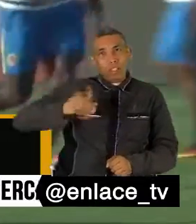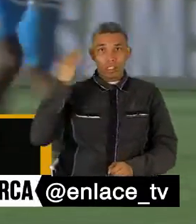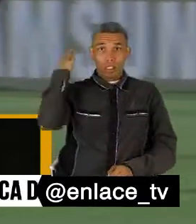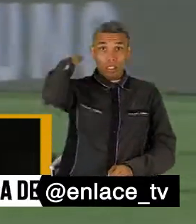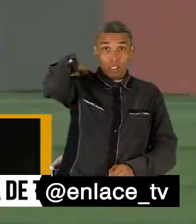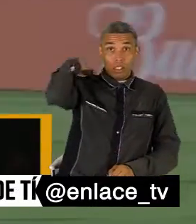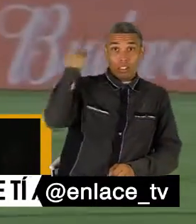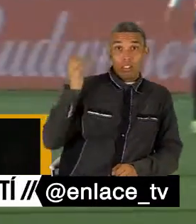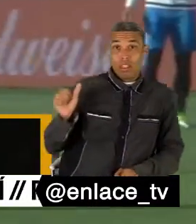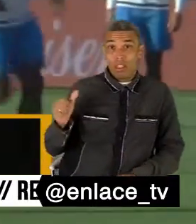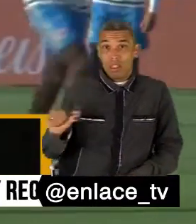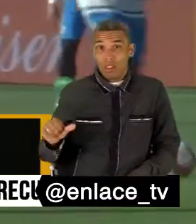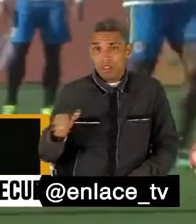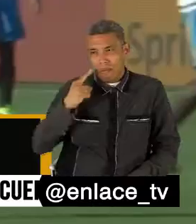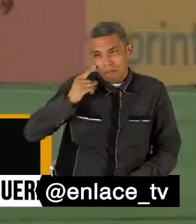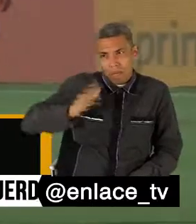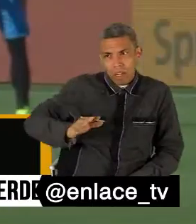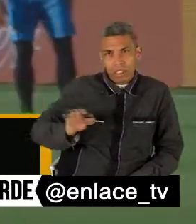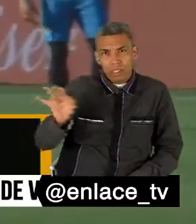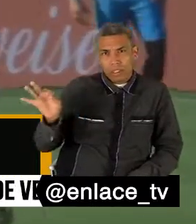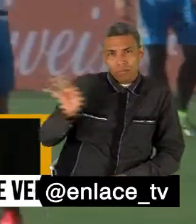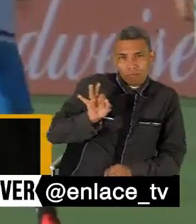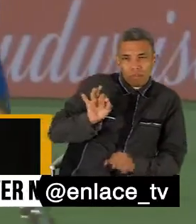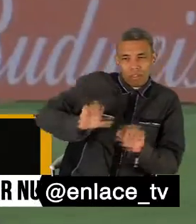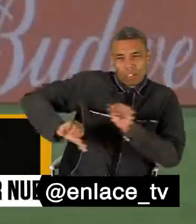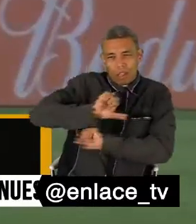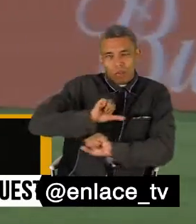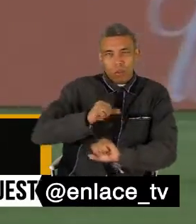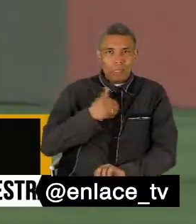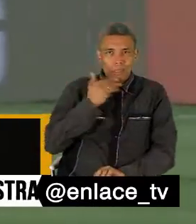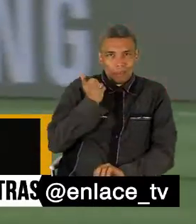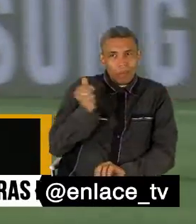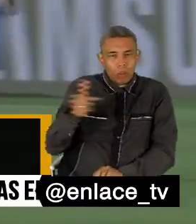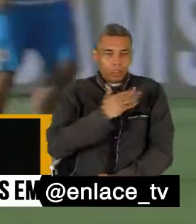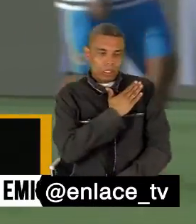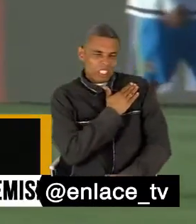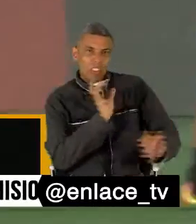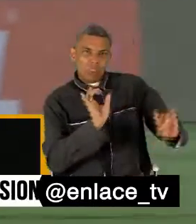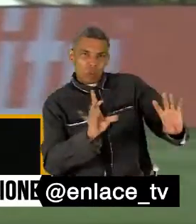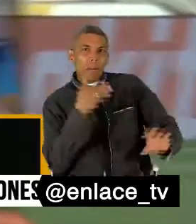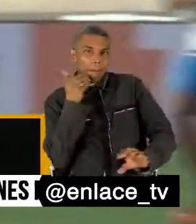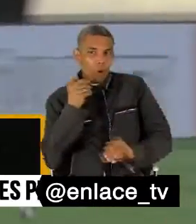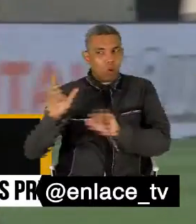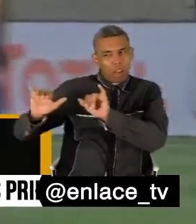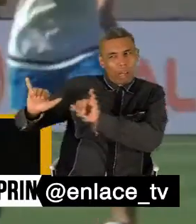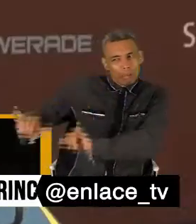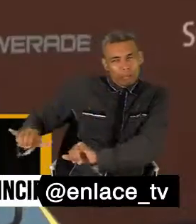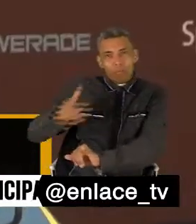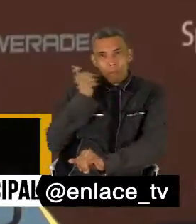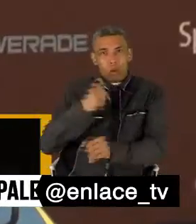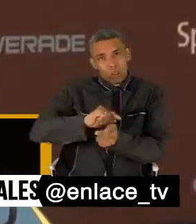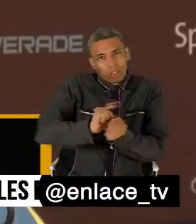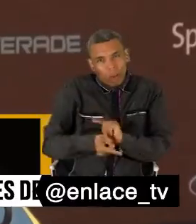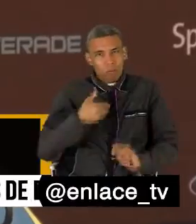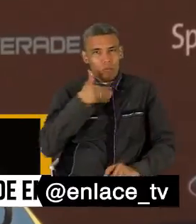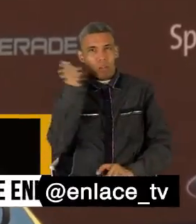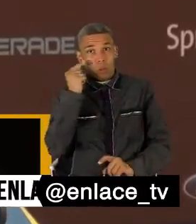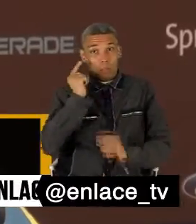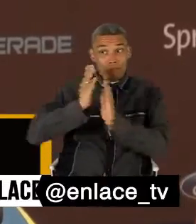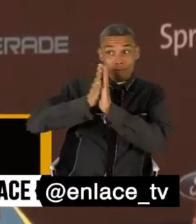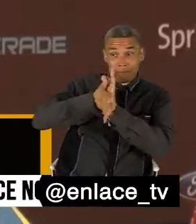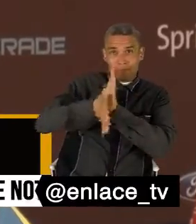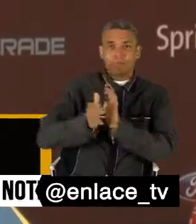será inicialista frente a los paraguayos. Se buscará su mejor recuperación para lo que resta del certamen. James fue